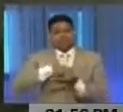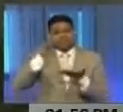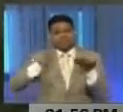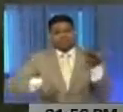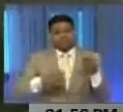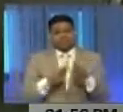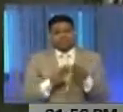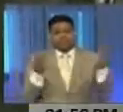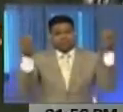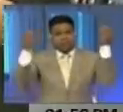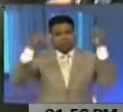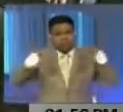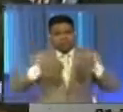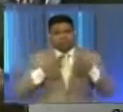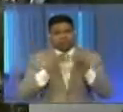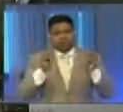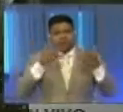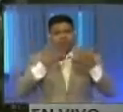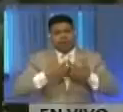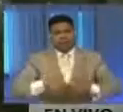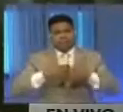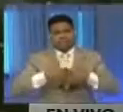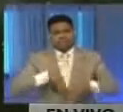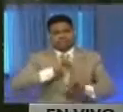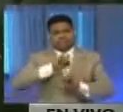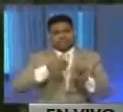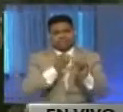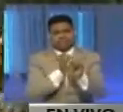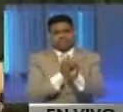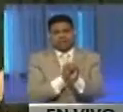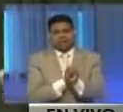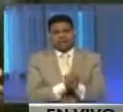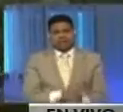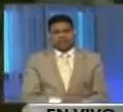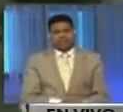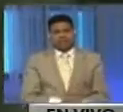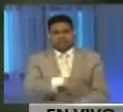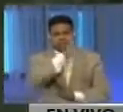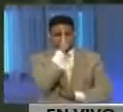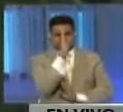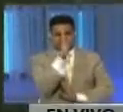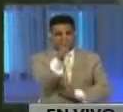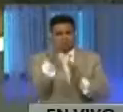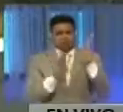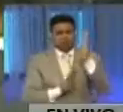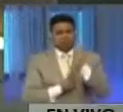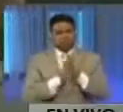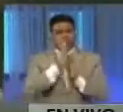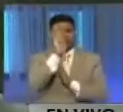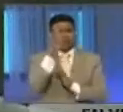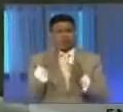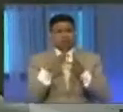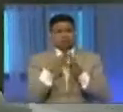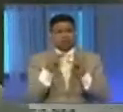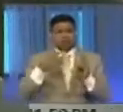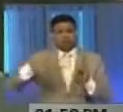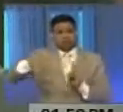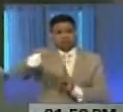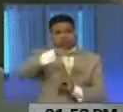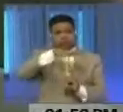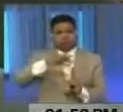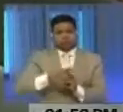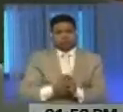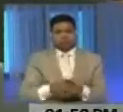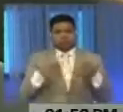de entendimiento con estas empresas internacionales para apuntalar el desarrollo de la zona del arco